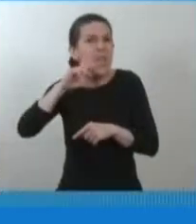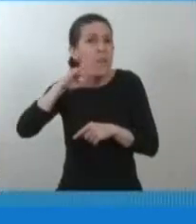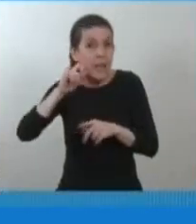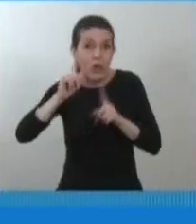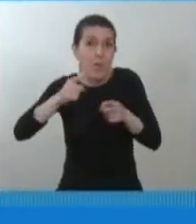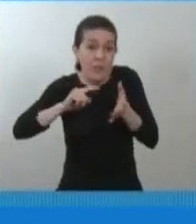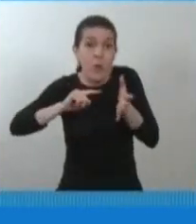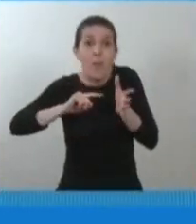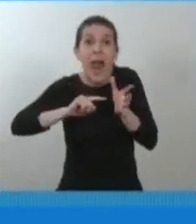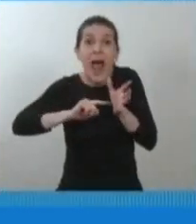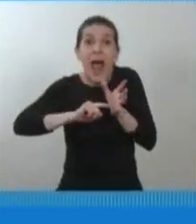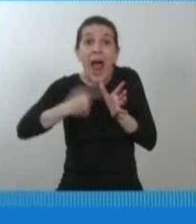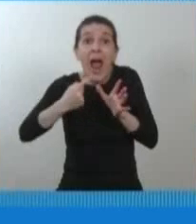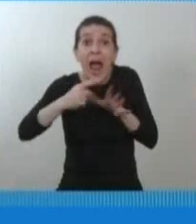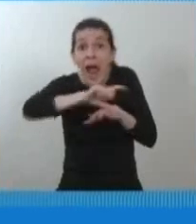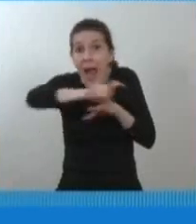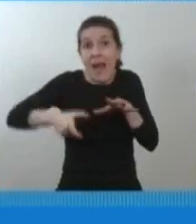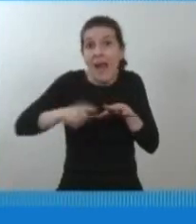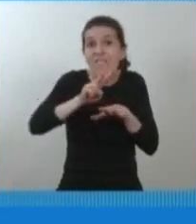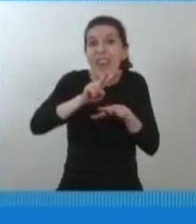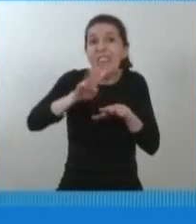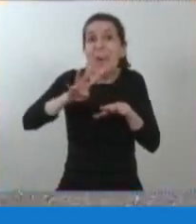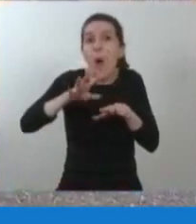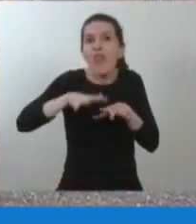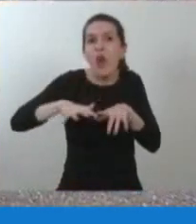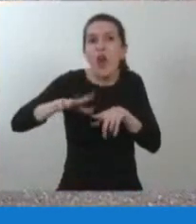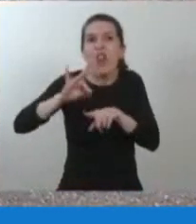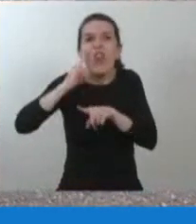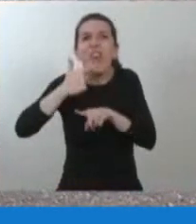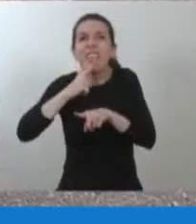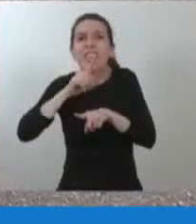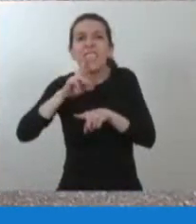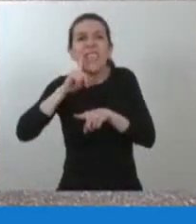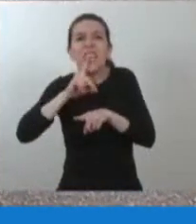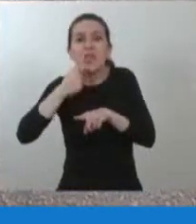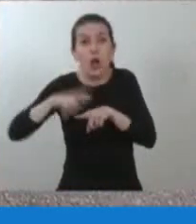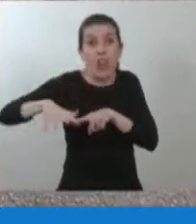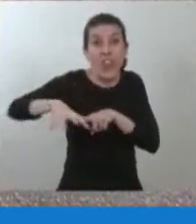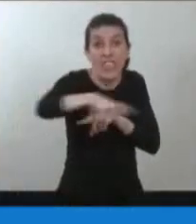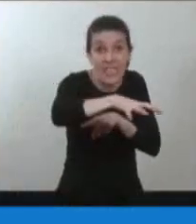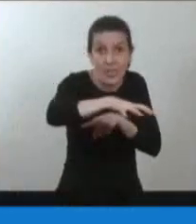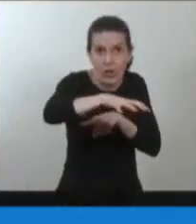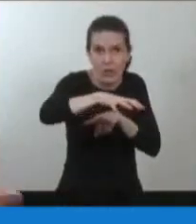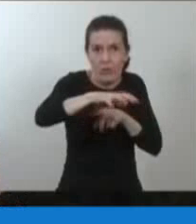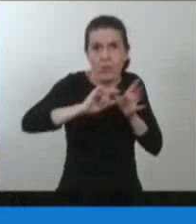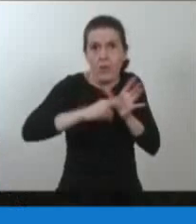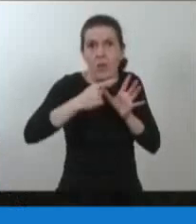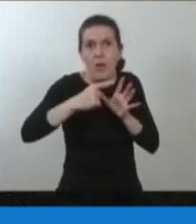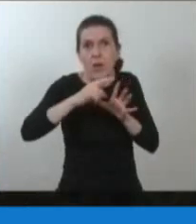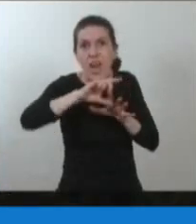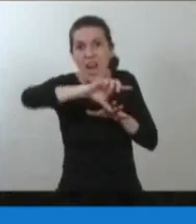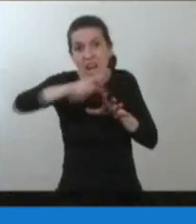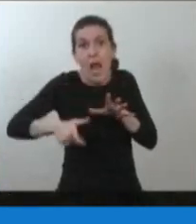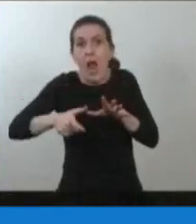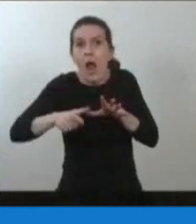buenos aires a 24 distritos del gran buenos aires rápidamente lo expandamos a toda